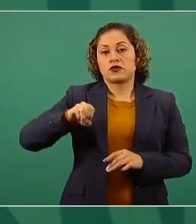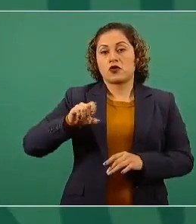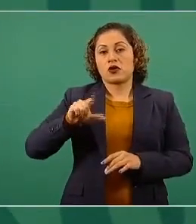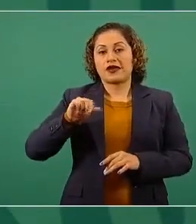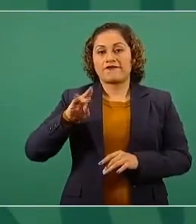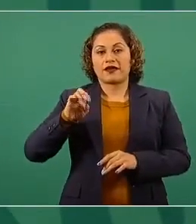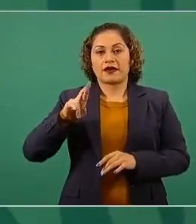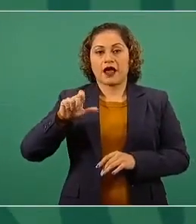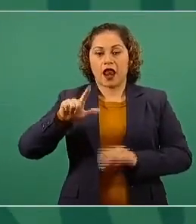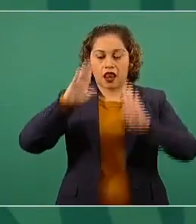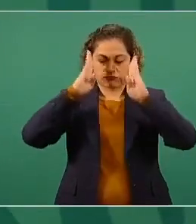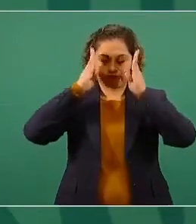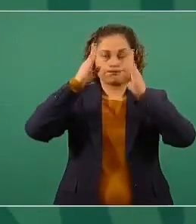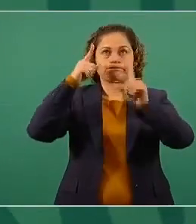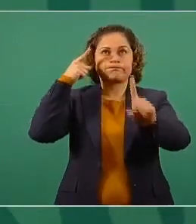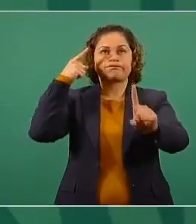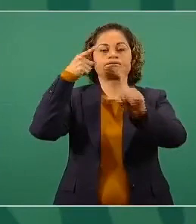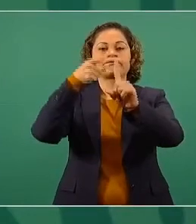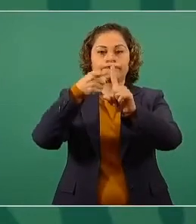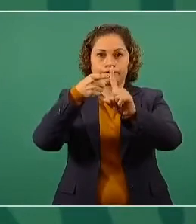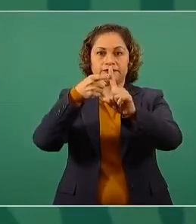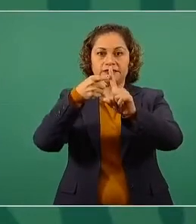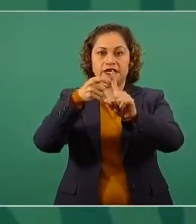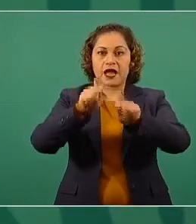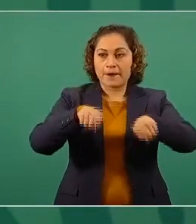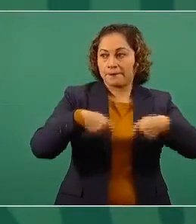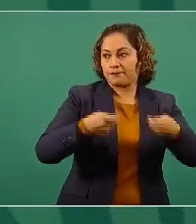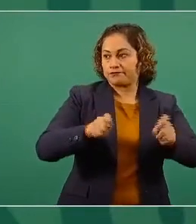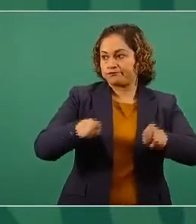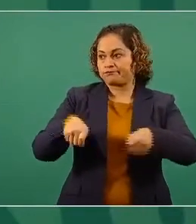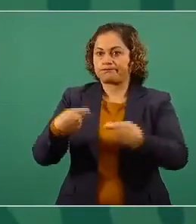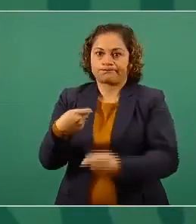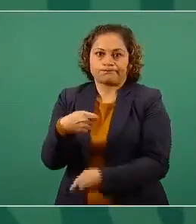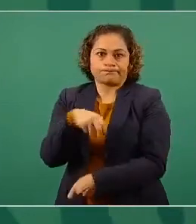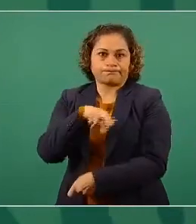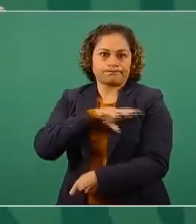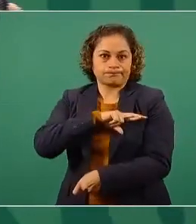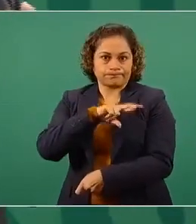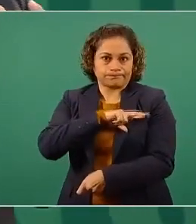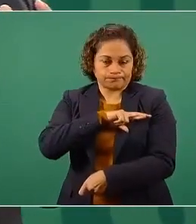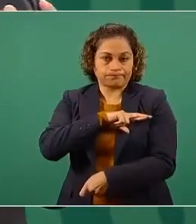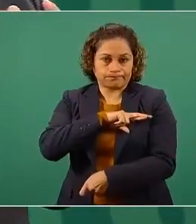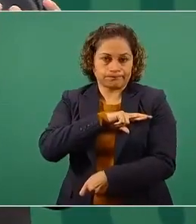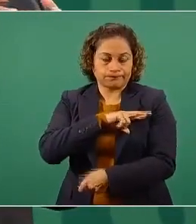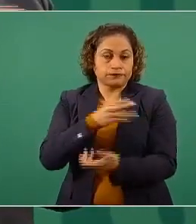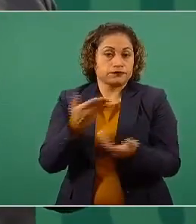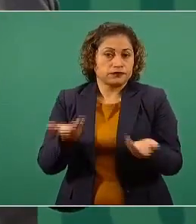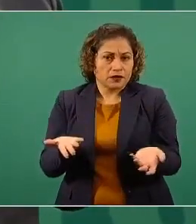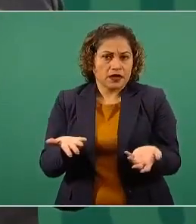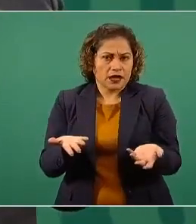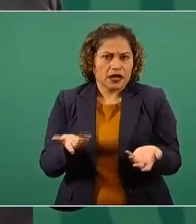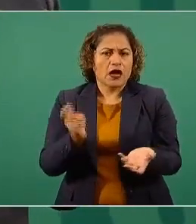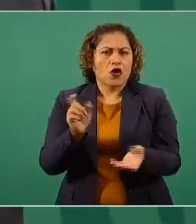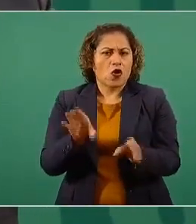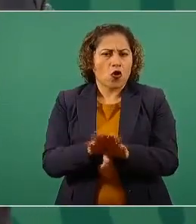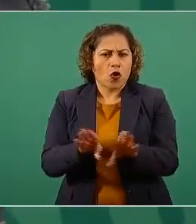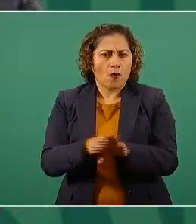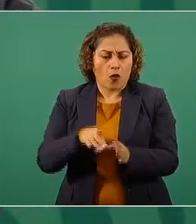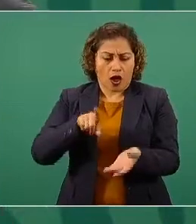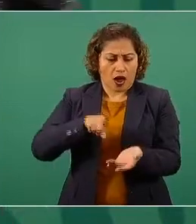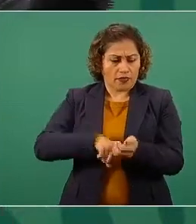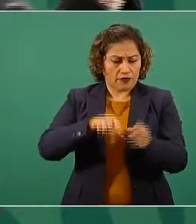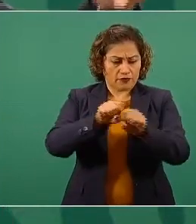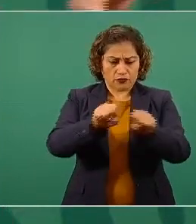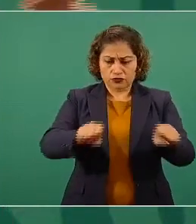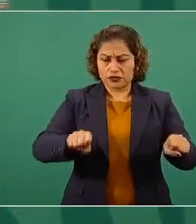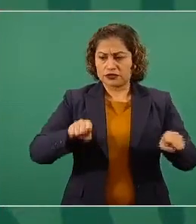en vez de que el sector se mantuviera integrado,